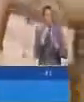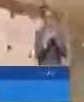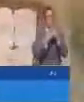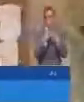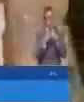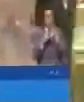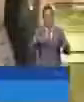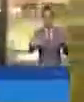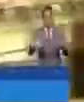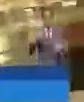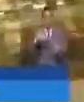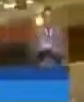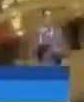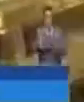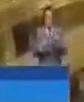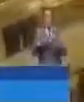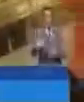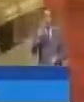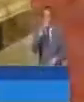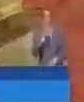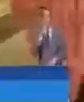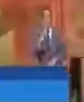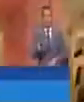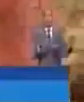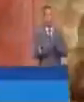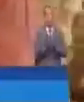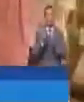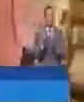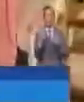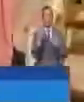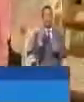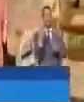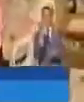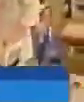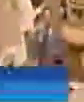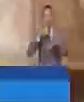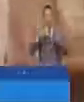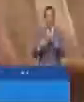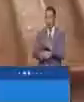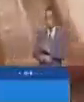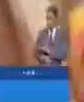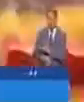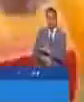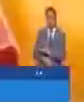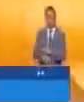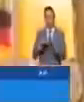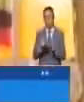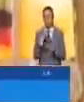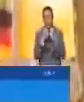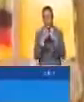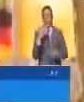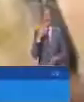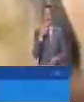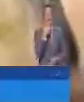que hicieron a 18.000 personas en esta heladería, elegida entre las 40 mejores del mundo. Preguntaron también qué